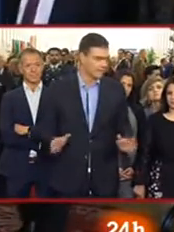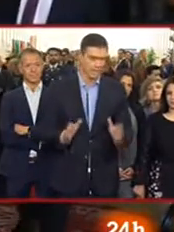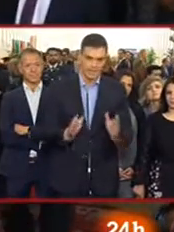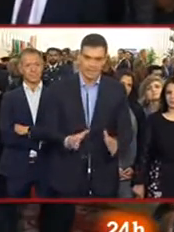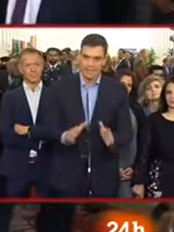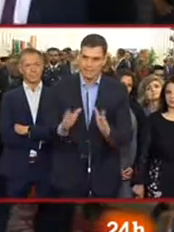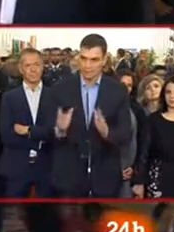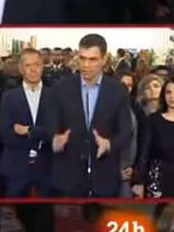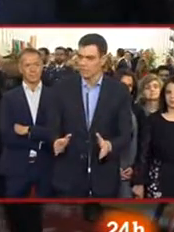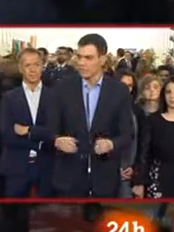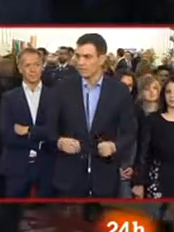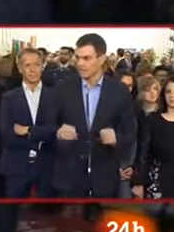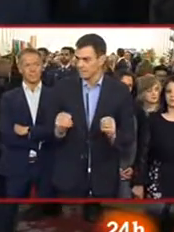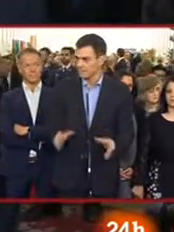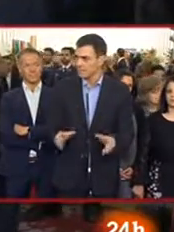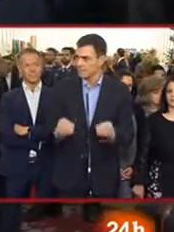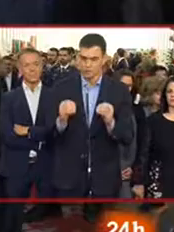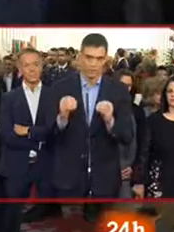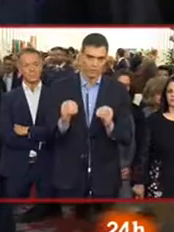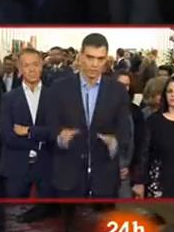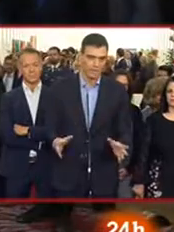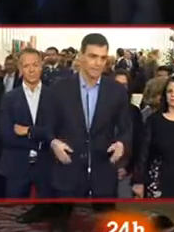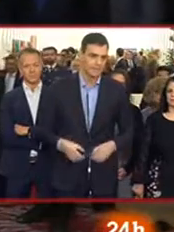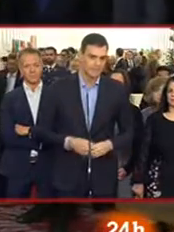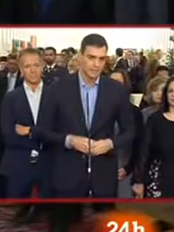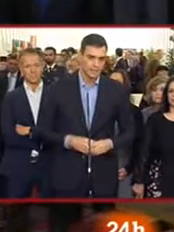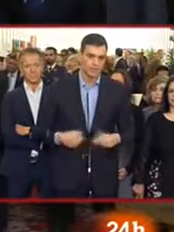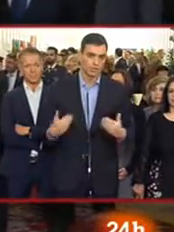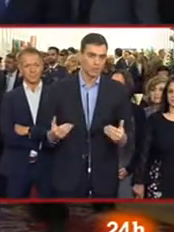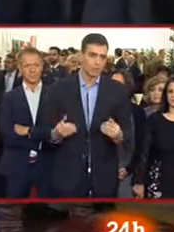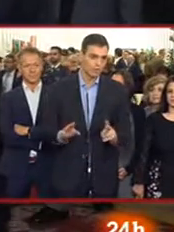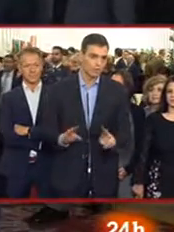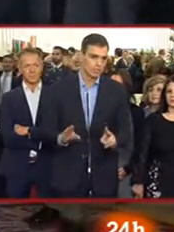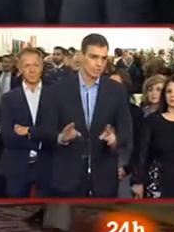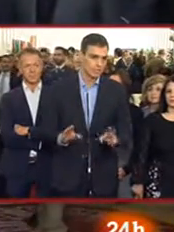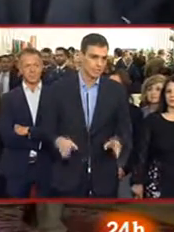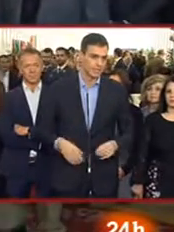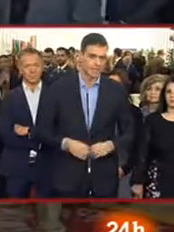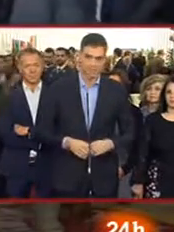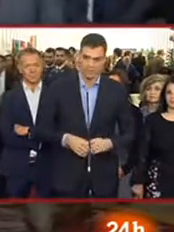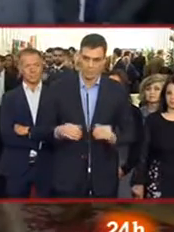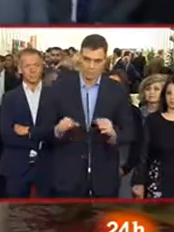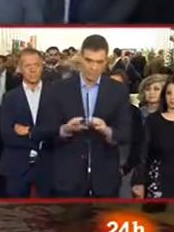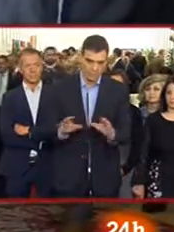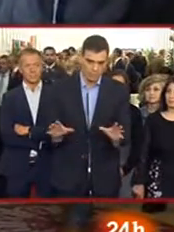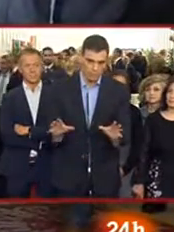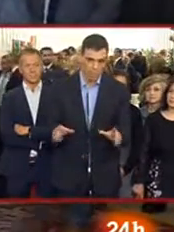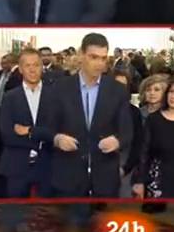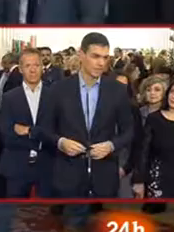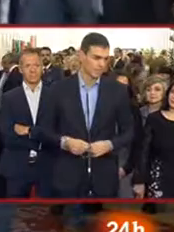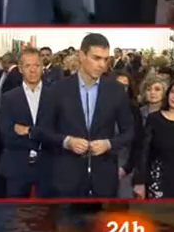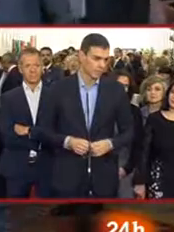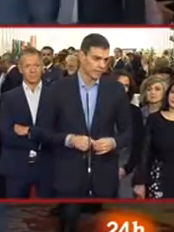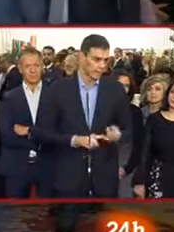bienestar, de la sanidad, de la educación, de la dependencia, de los servicios sociales y que en consecuencia hay 2 cosas que se tienen que garantizar por parte de ese nuevo modelo